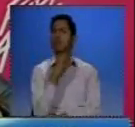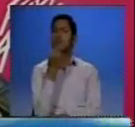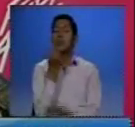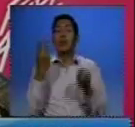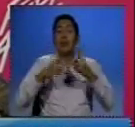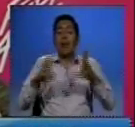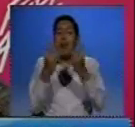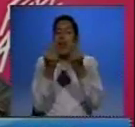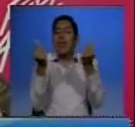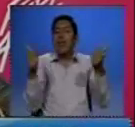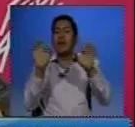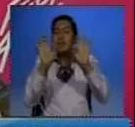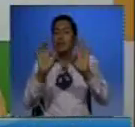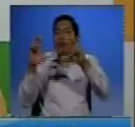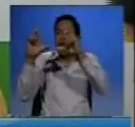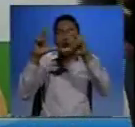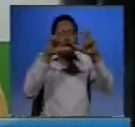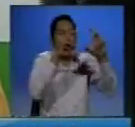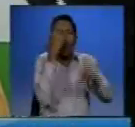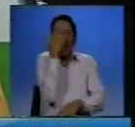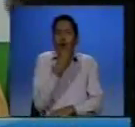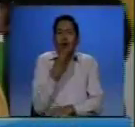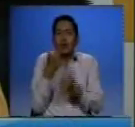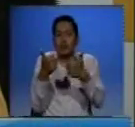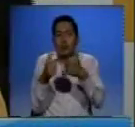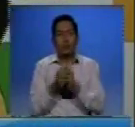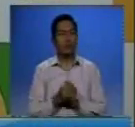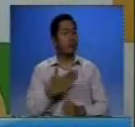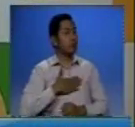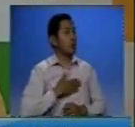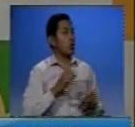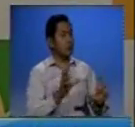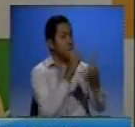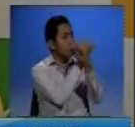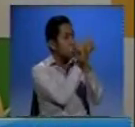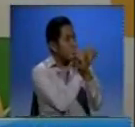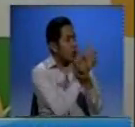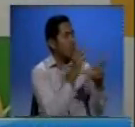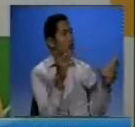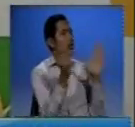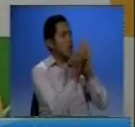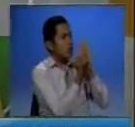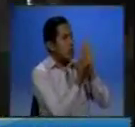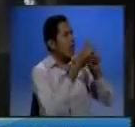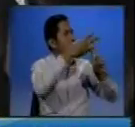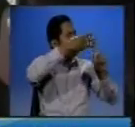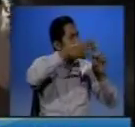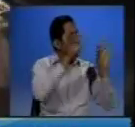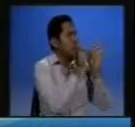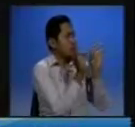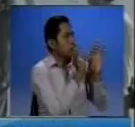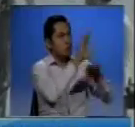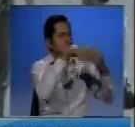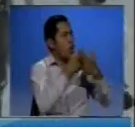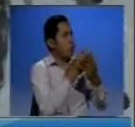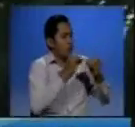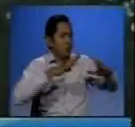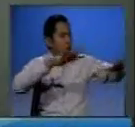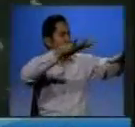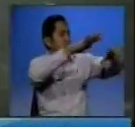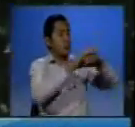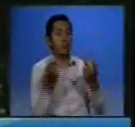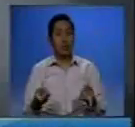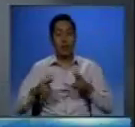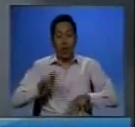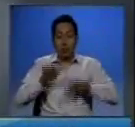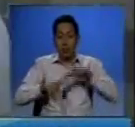calidad de lo que han subido. Lo pondré en Twitter, en todos lados de las redes sociales. También tendrán la oportunidad de escribir en sus